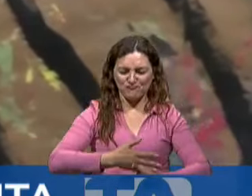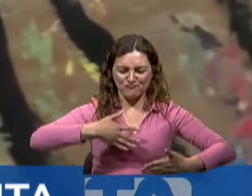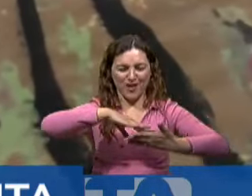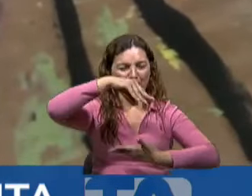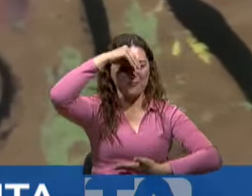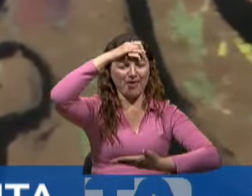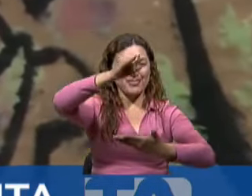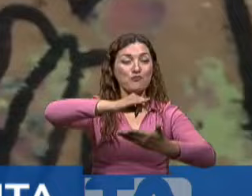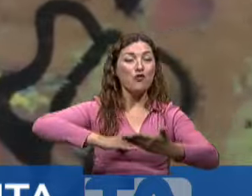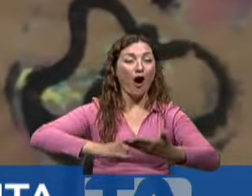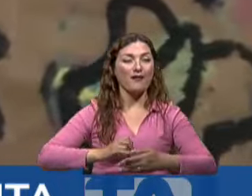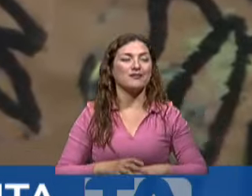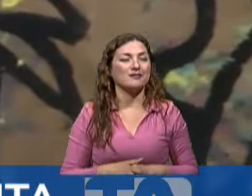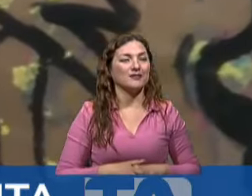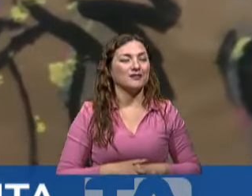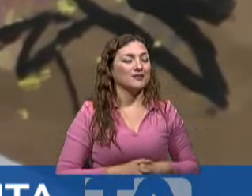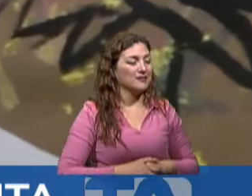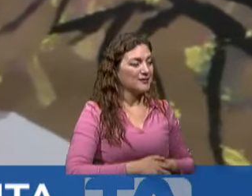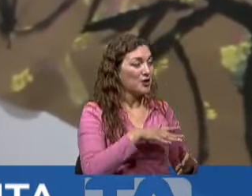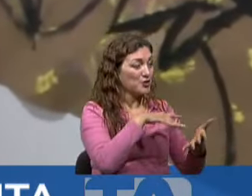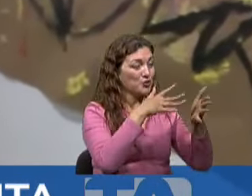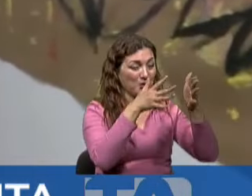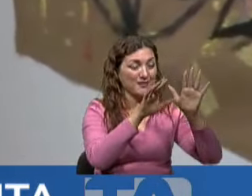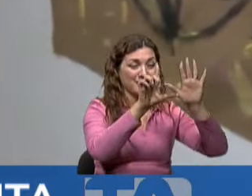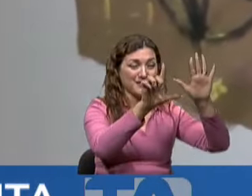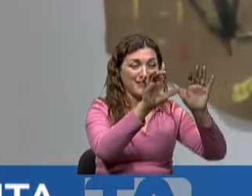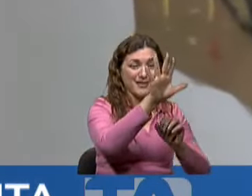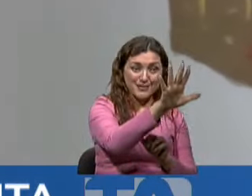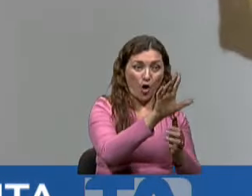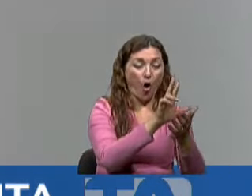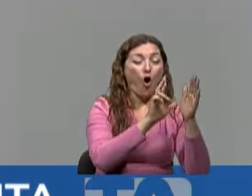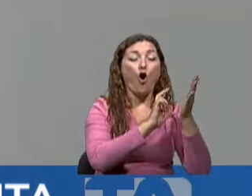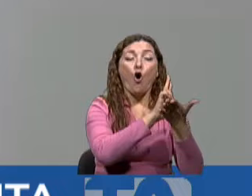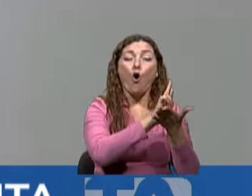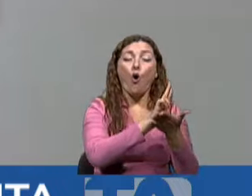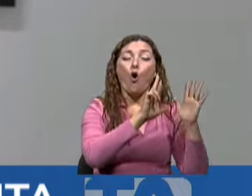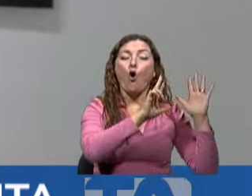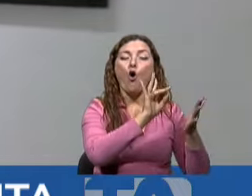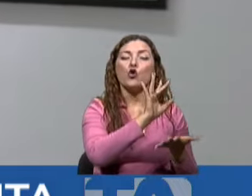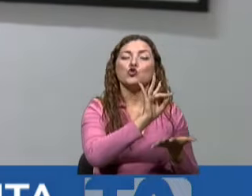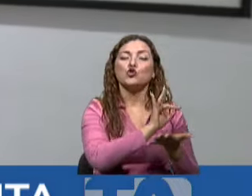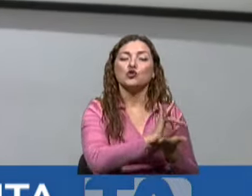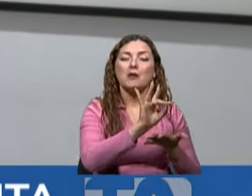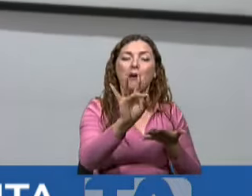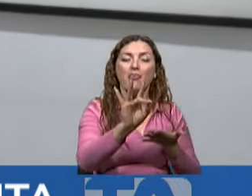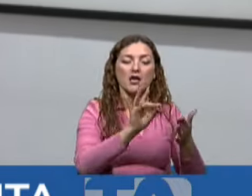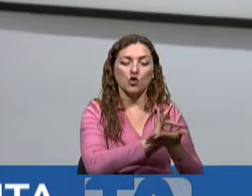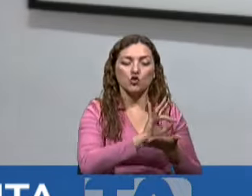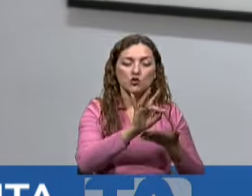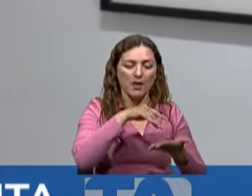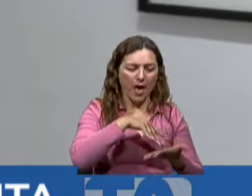aprender también. Sí, más o menos serían unos 75 estudiantes que estuvieron 8 semanas en estos talleres, que además de aprender a